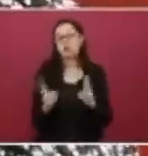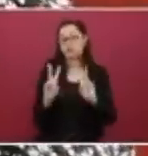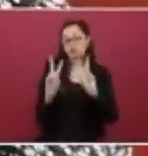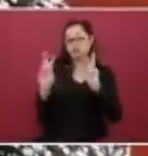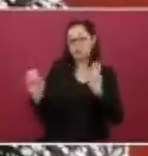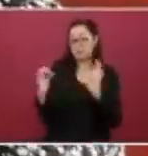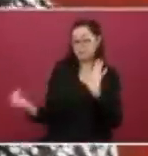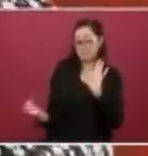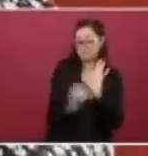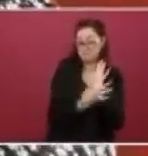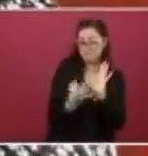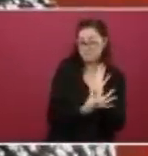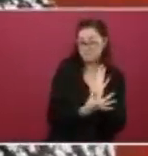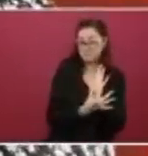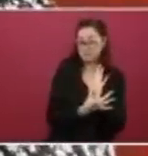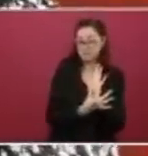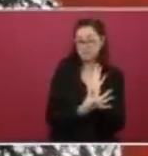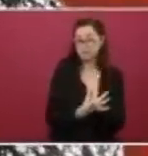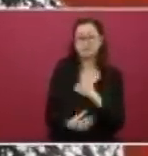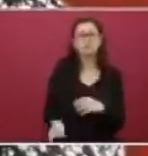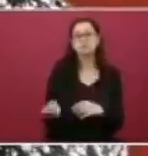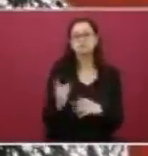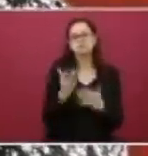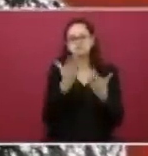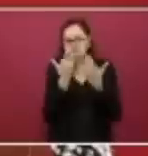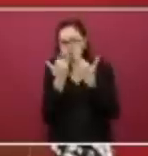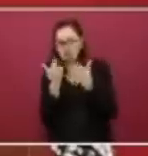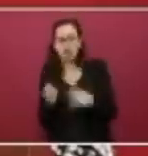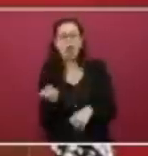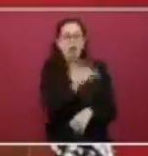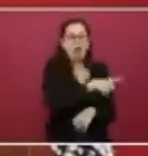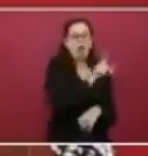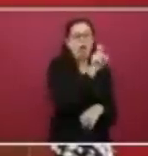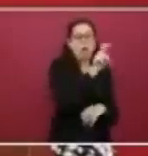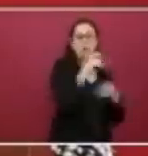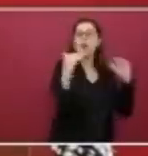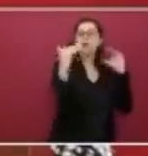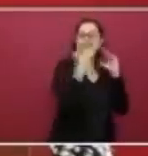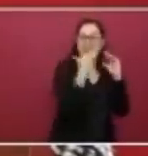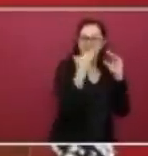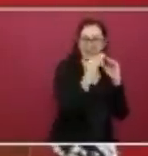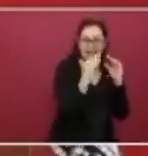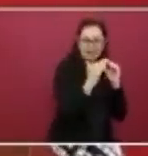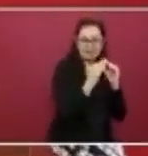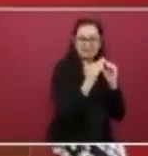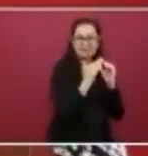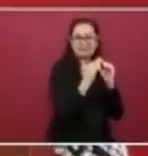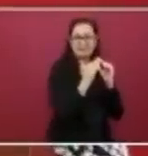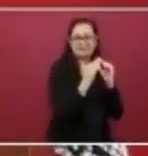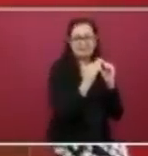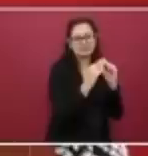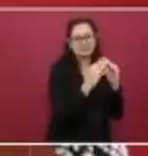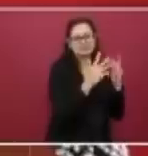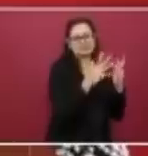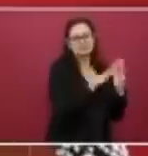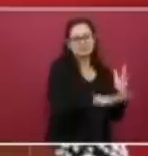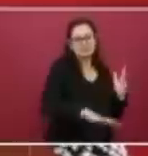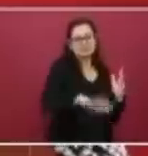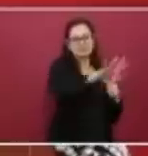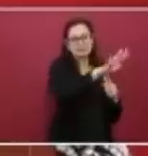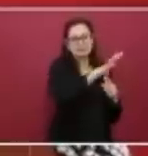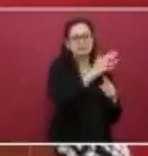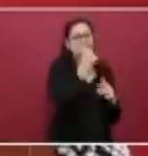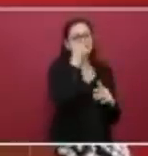provenir provenir por el agua doméstica que generalmente las aguas domésticas en este caso están por debajo